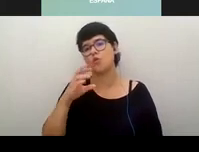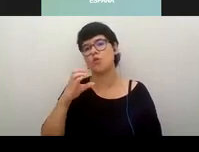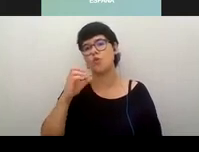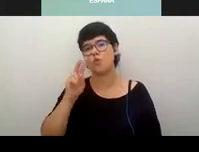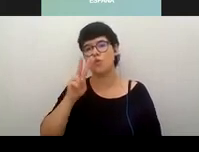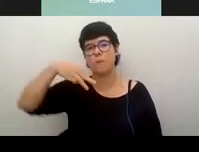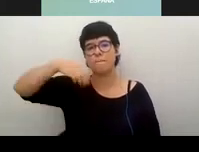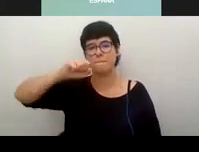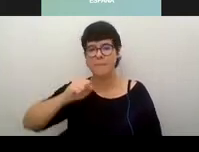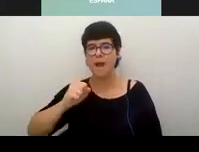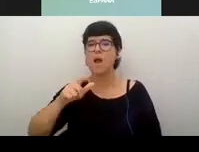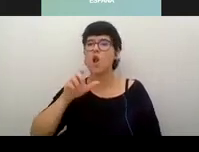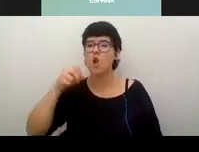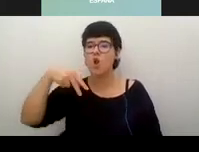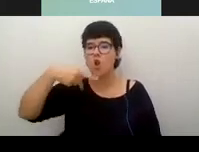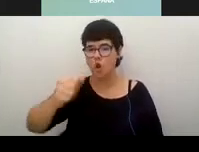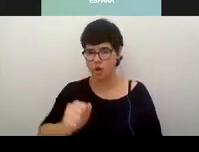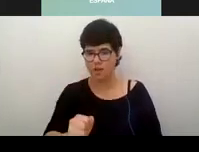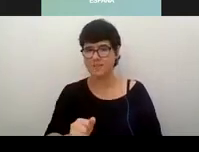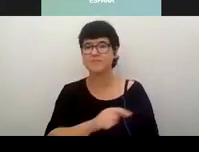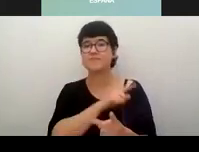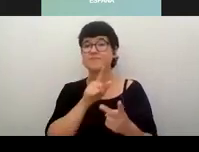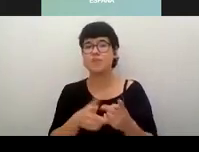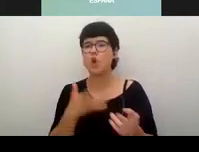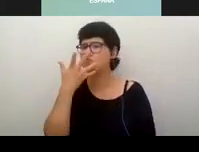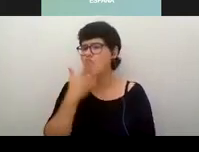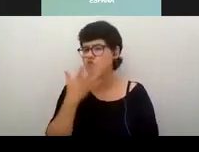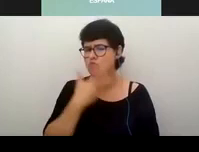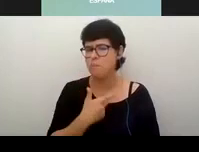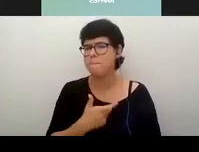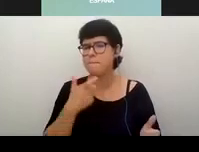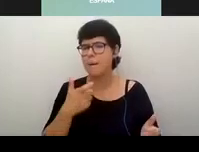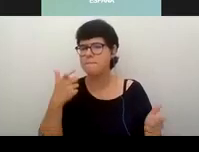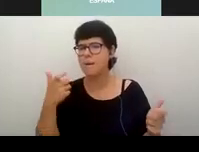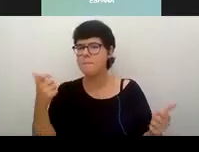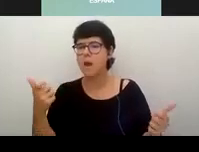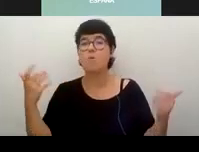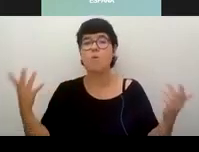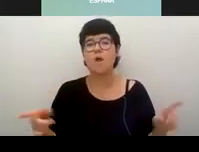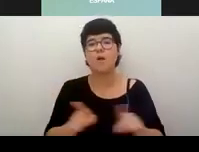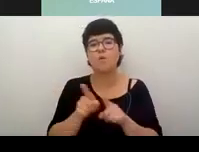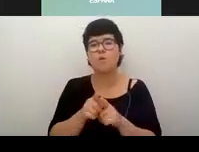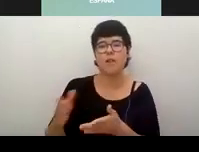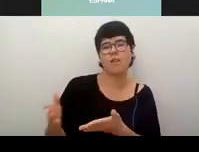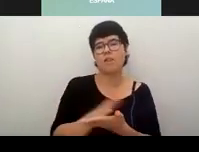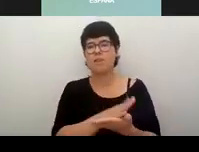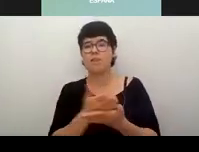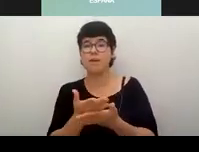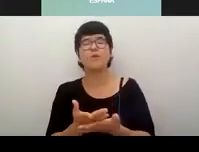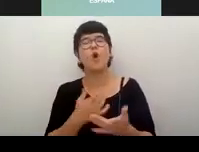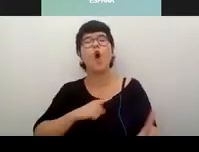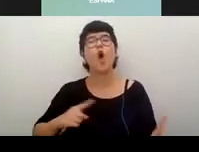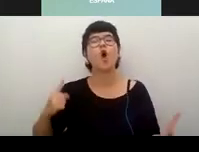raíz de cúrcuma. Se conoce cada vez más su función como mediador en la inflamación, como antiinflamatorio. Es decir,